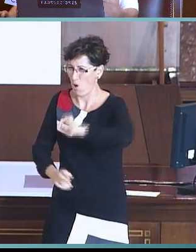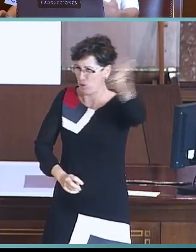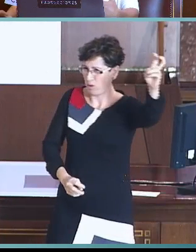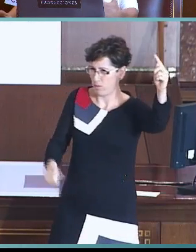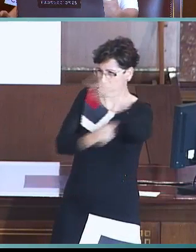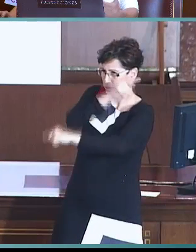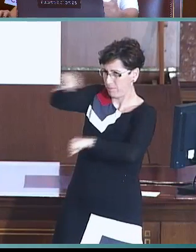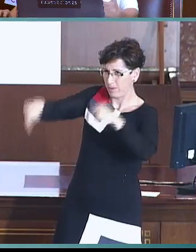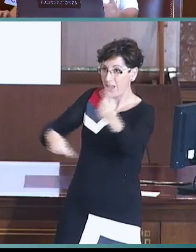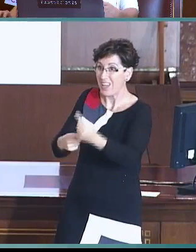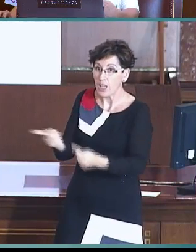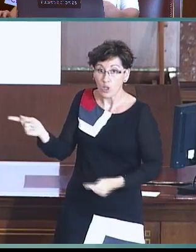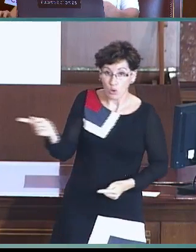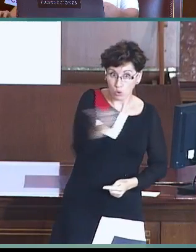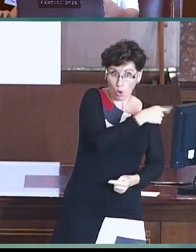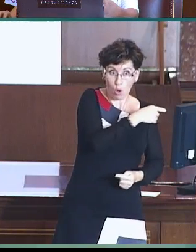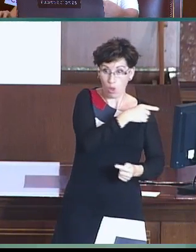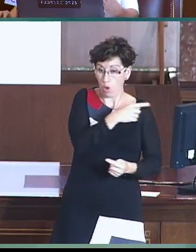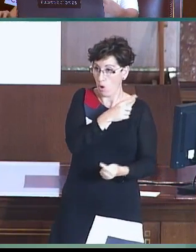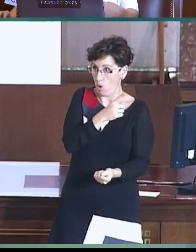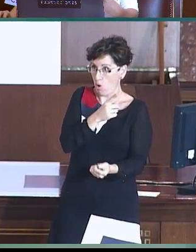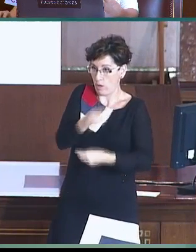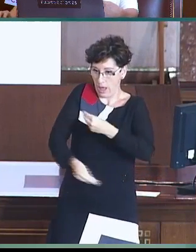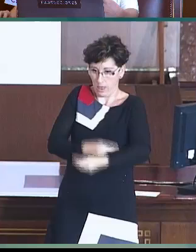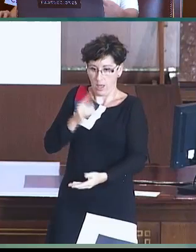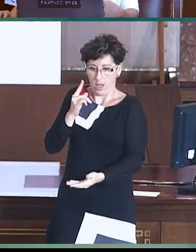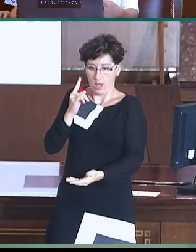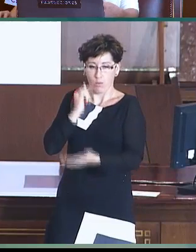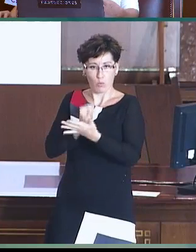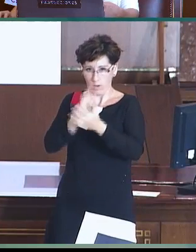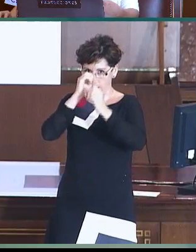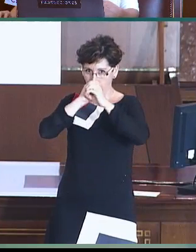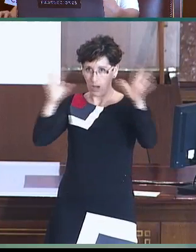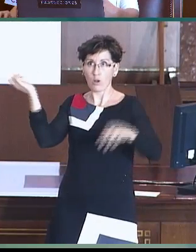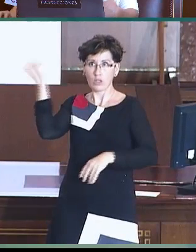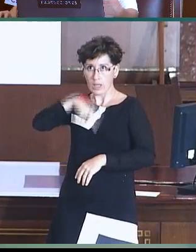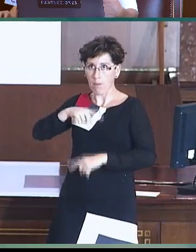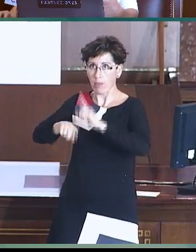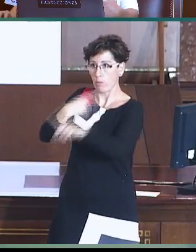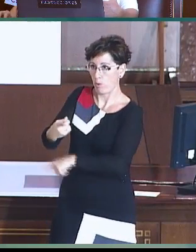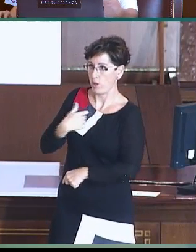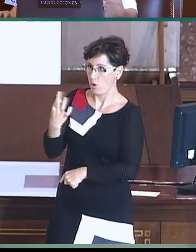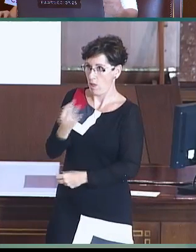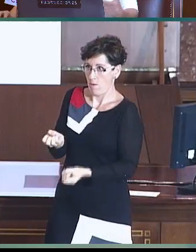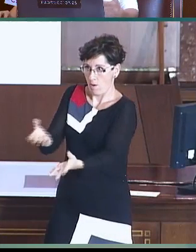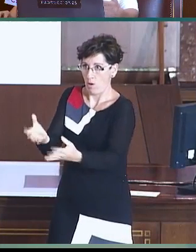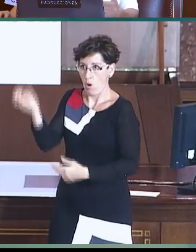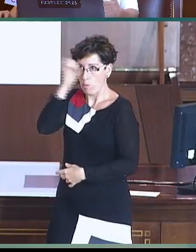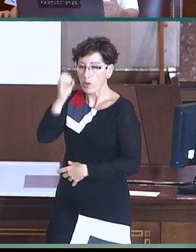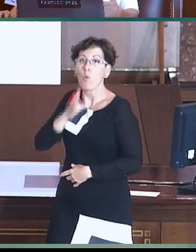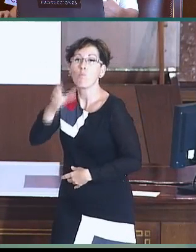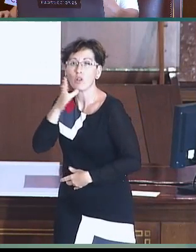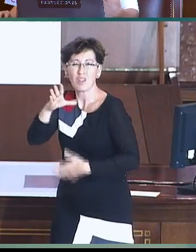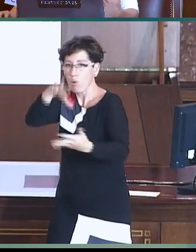y todos habían hecho la prueba con la mirada crítica de luego opinar por qué creían que no se entendía estos